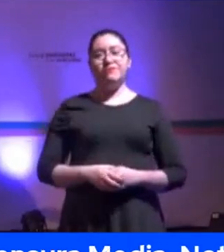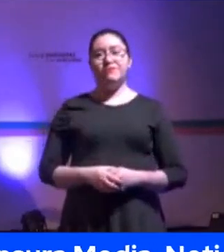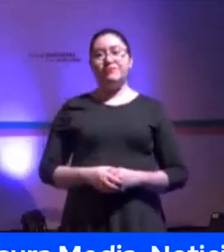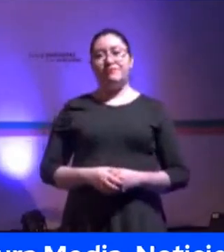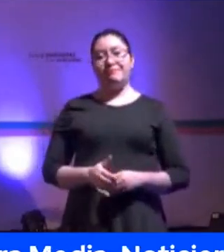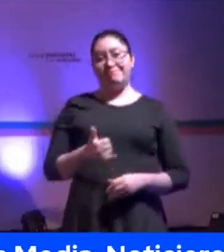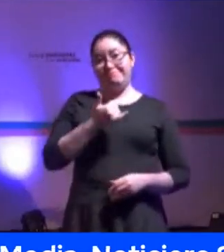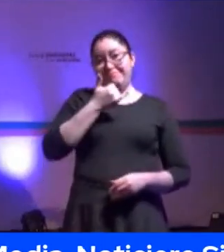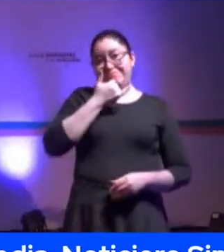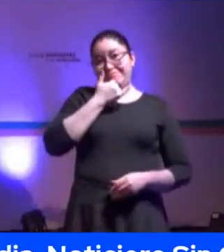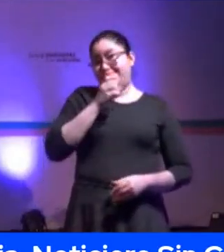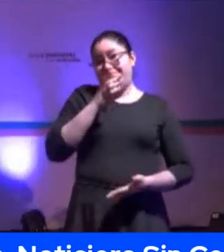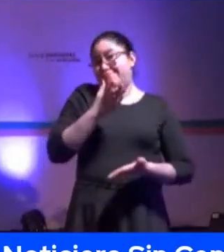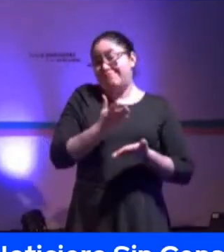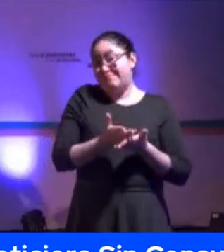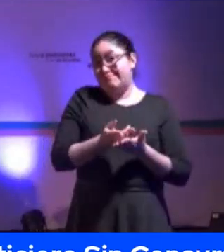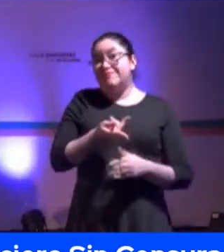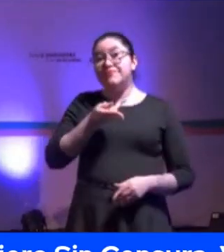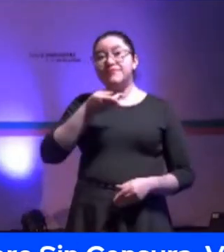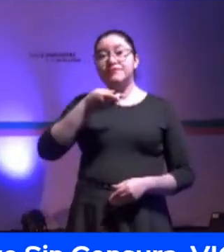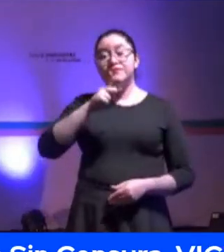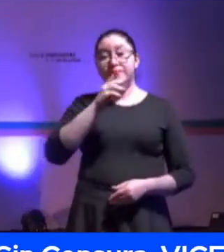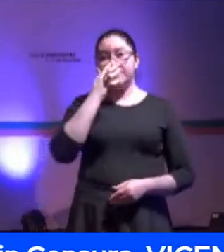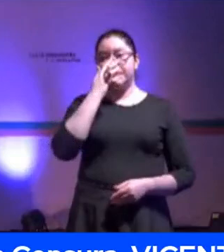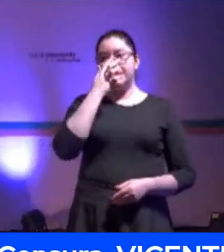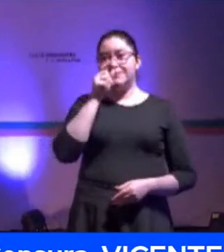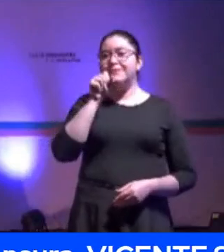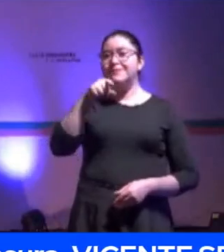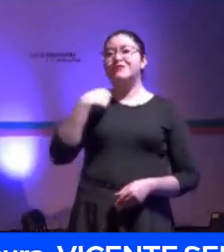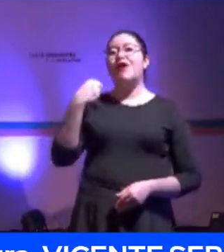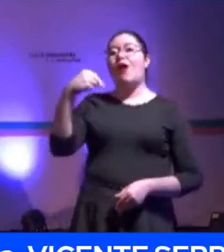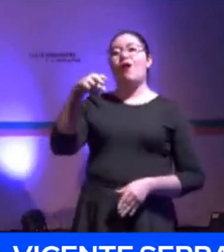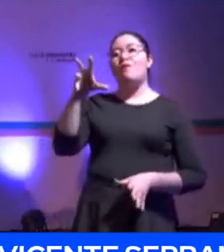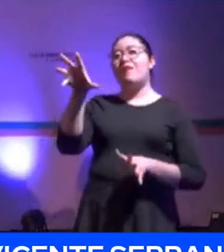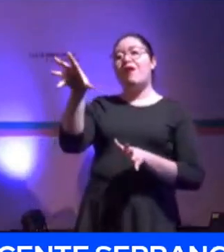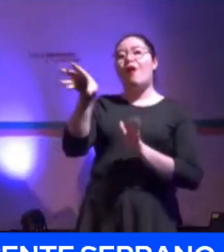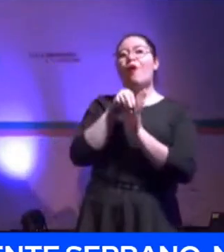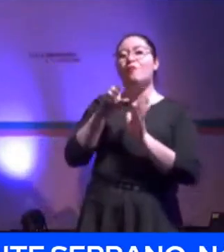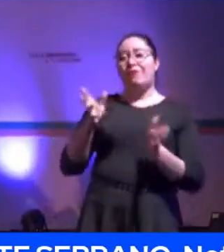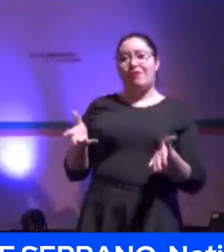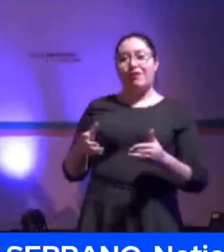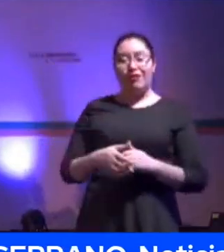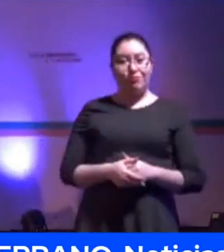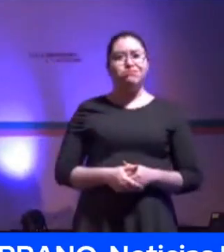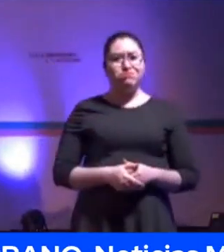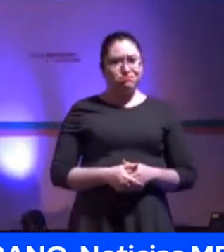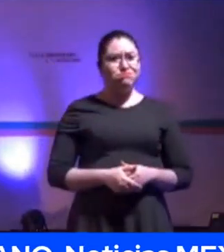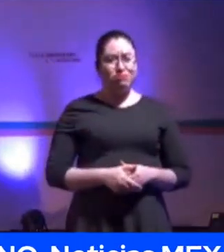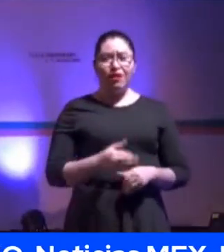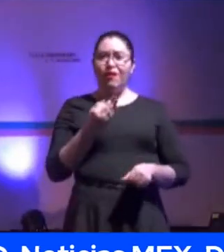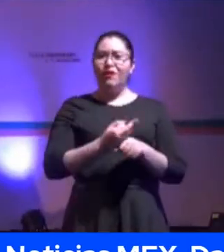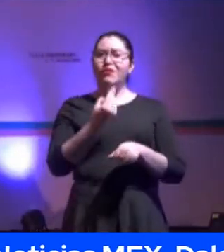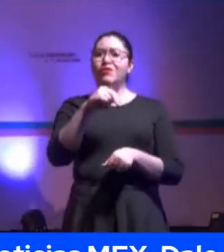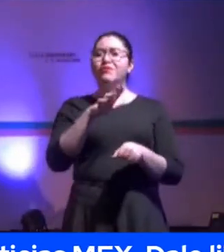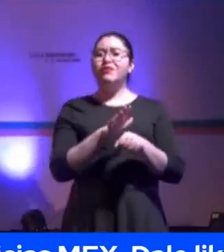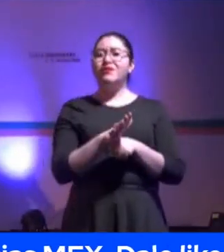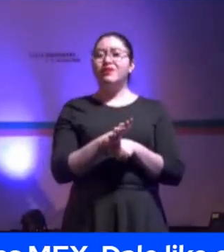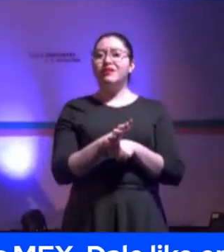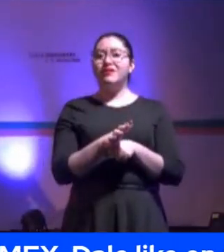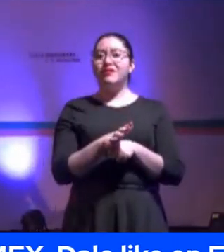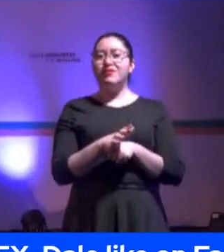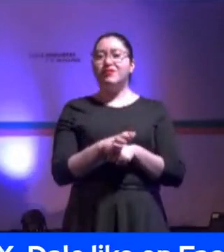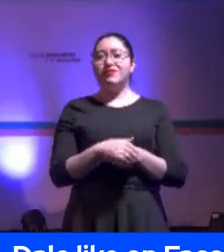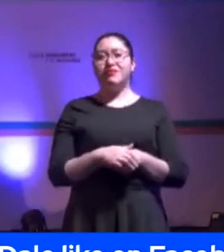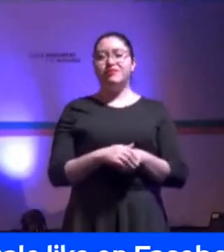Perdón, pero la derrota... Y que se piratean el nombre, por cierto. Y que se piratean el... ¿Cuál es el de ahorita? ¿Unidos?